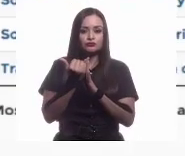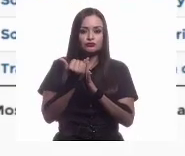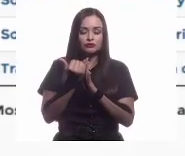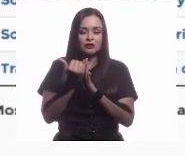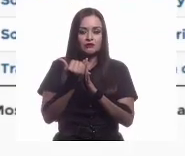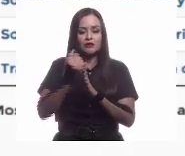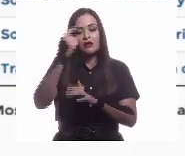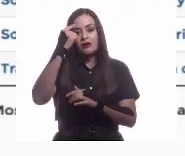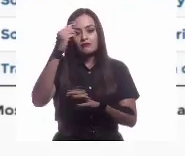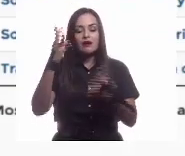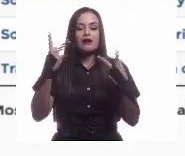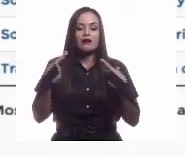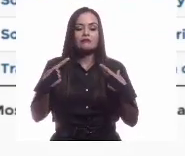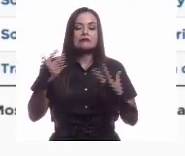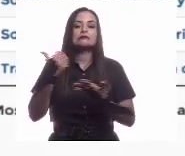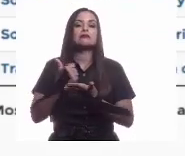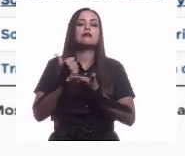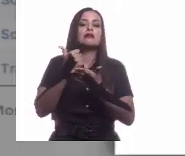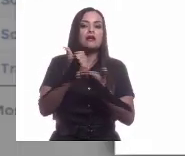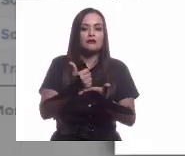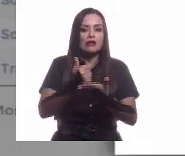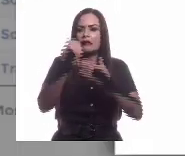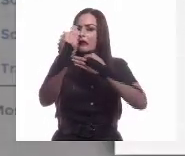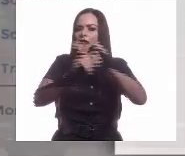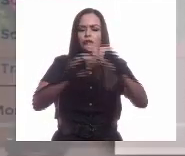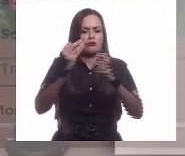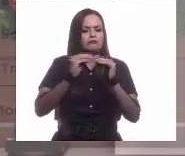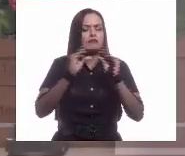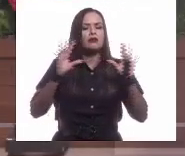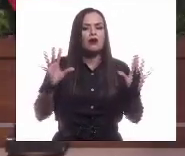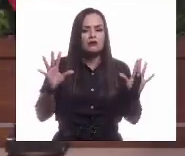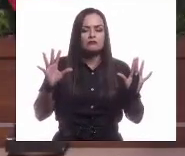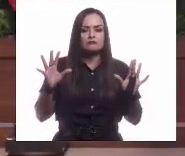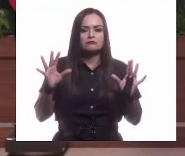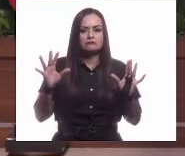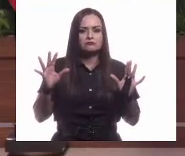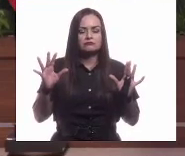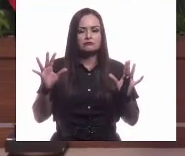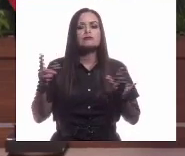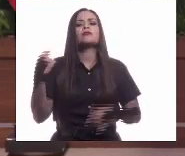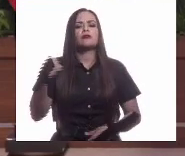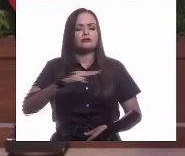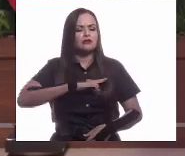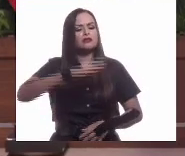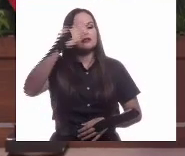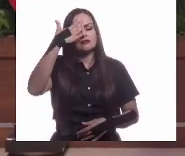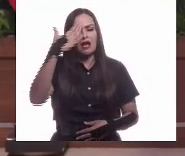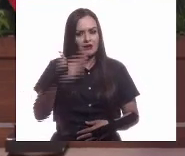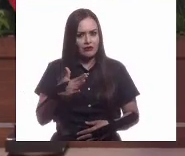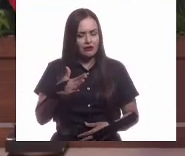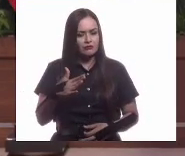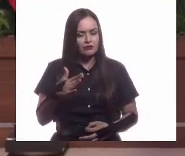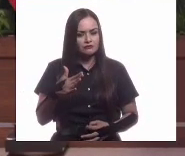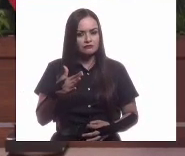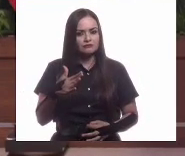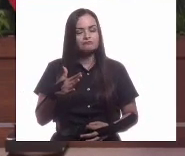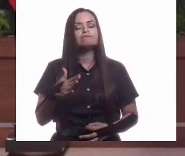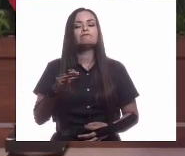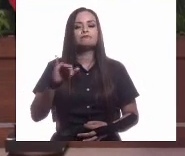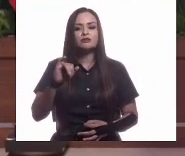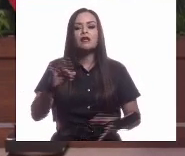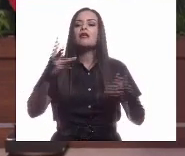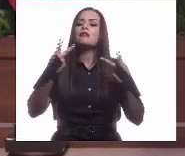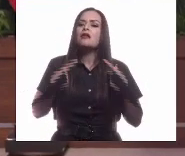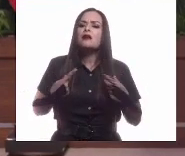en beneficio de los contribuyentes y de la transparencia. Y lo hacemos porque estamos convencidos que en la medida en que el